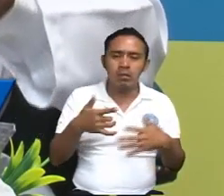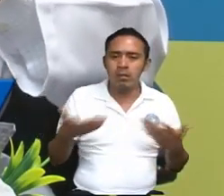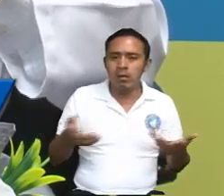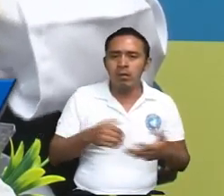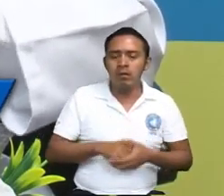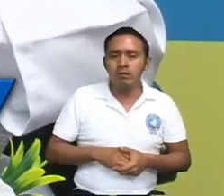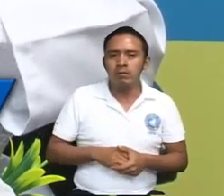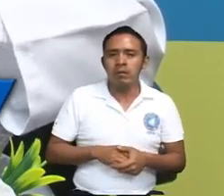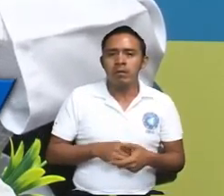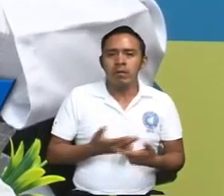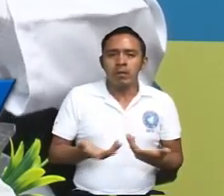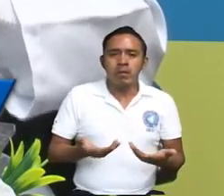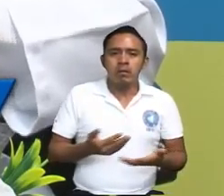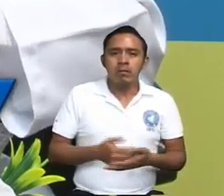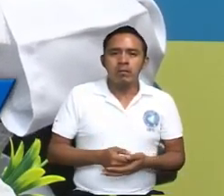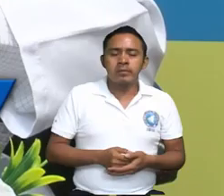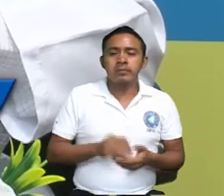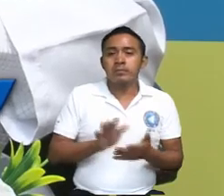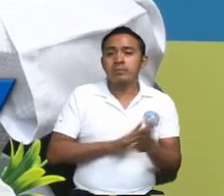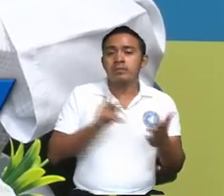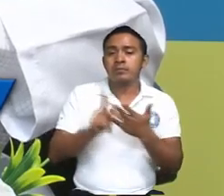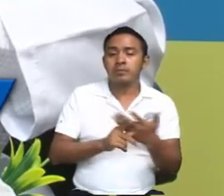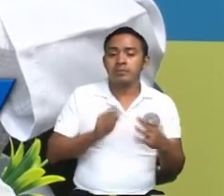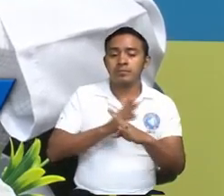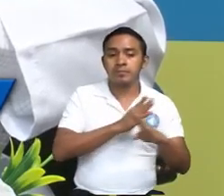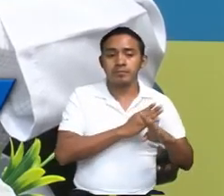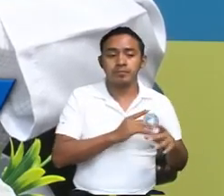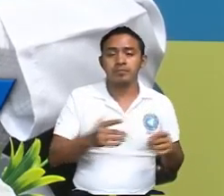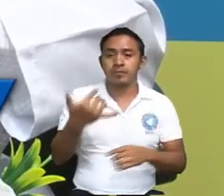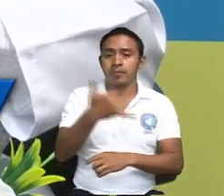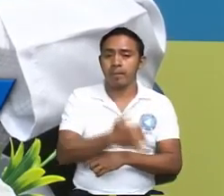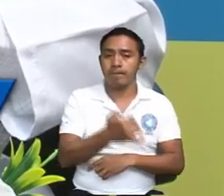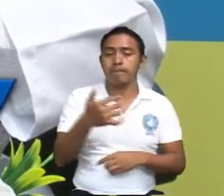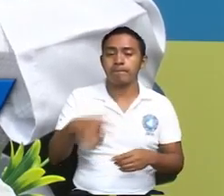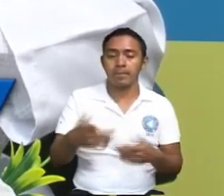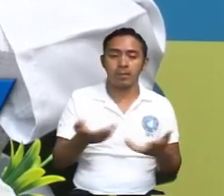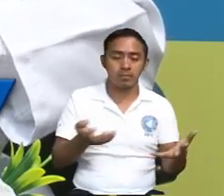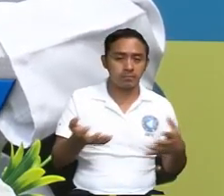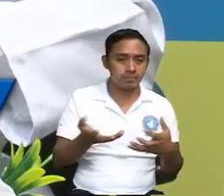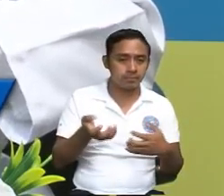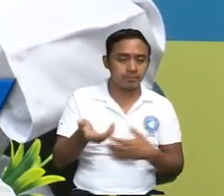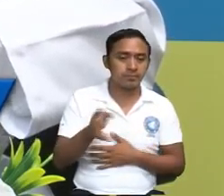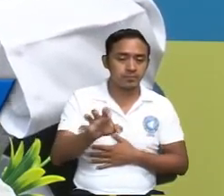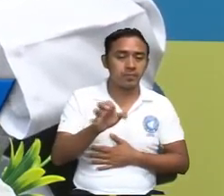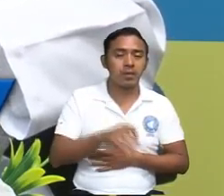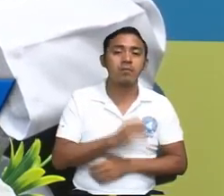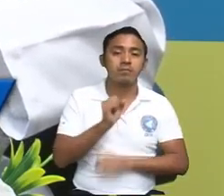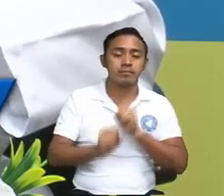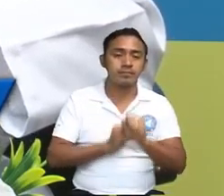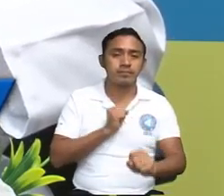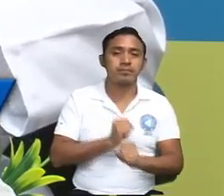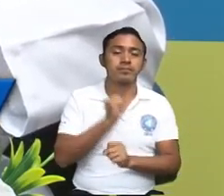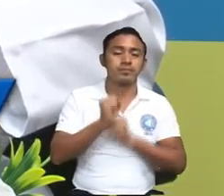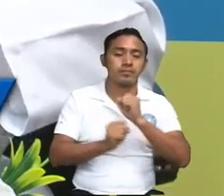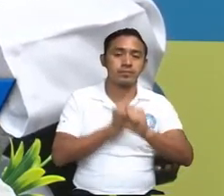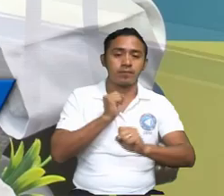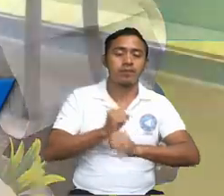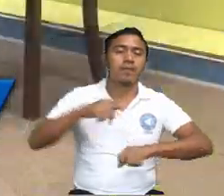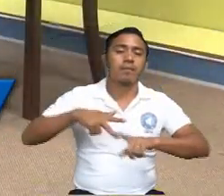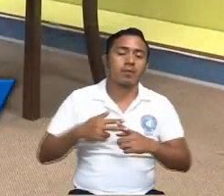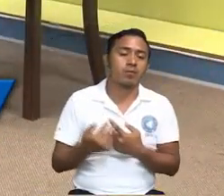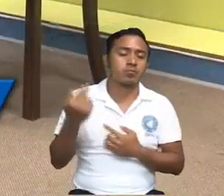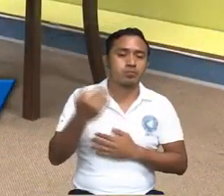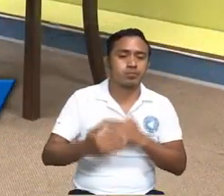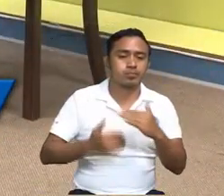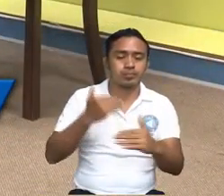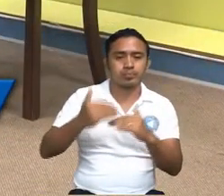¿verdad? Mediante programas preventivos, lo que es la vacunación canina, ¿verdad? Y cada año desde ese momento nosotros fuimos implementando lo